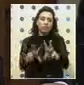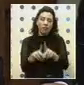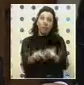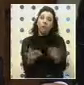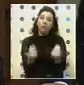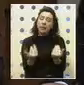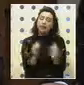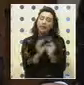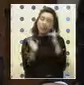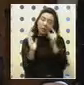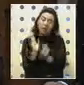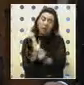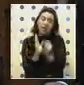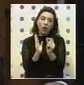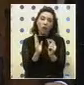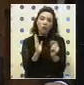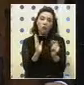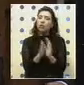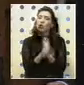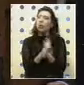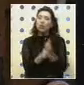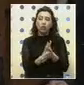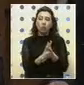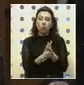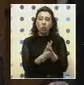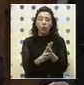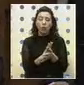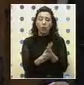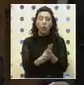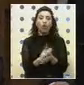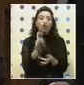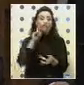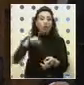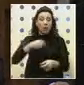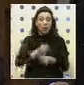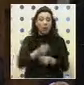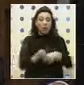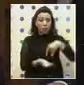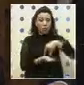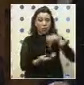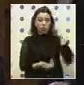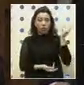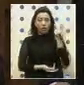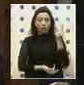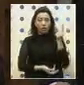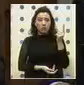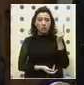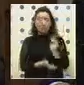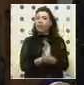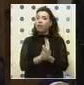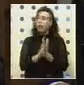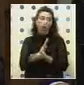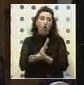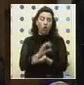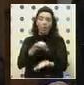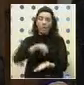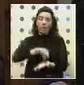merece sin duda el reconocimiento de todos quienes estamos en este Congreso Nacional y, por cierto, de todo el país.